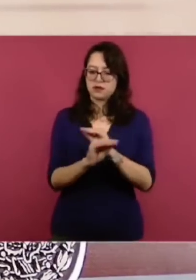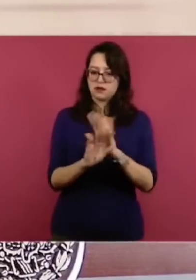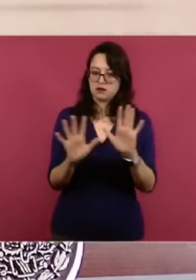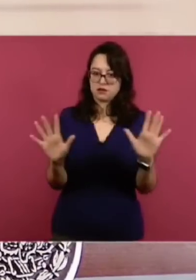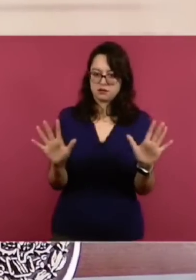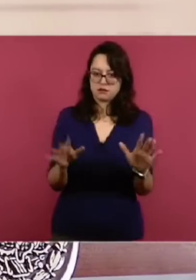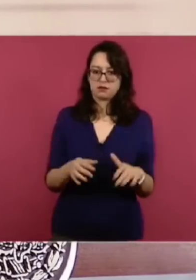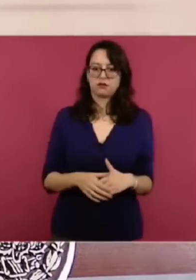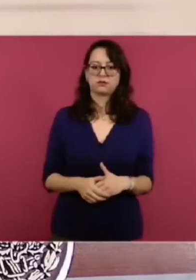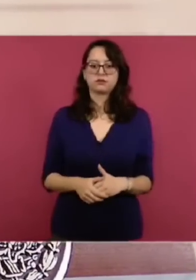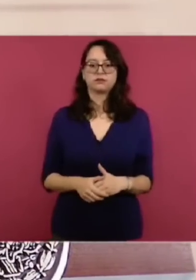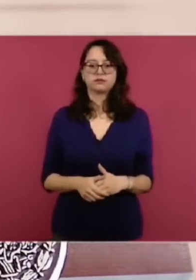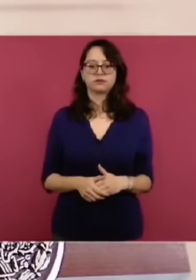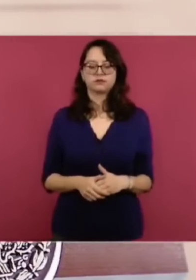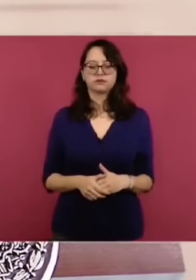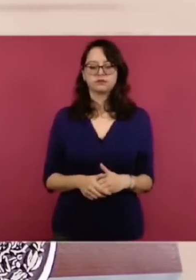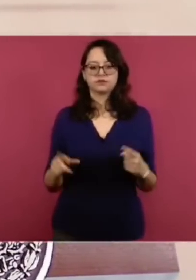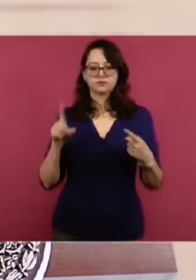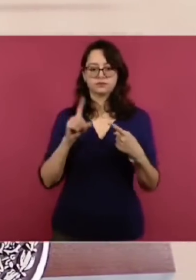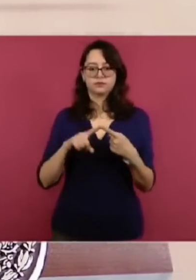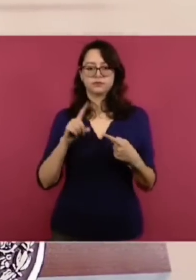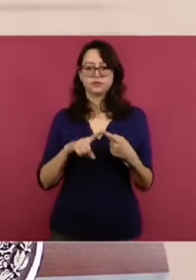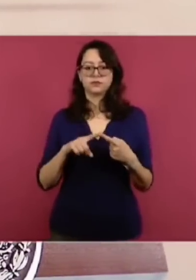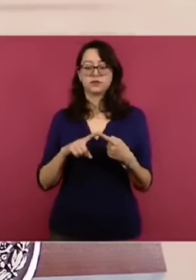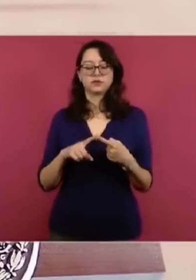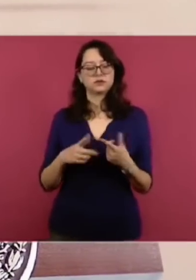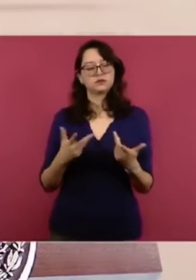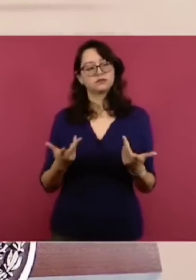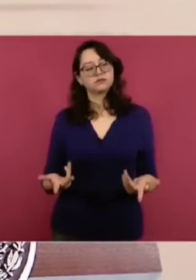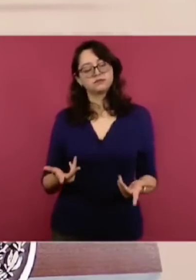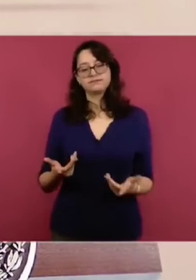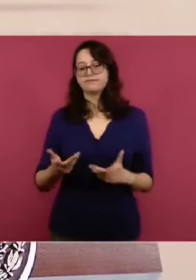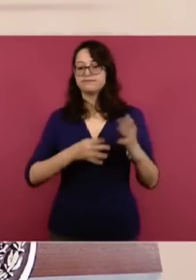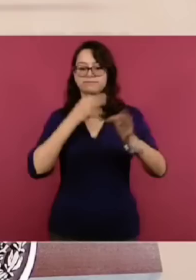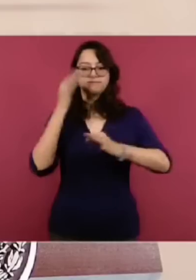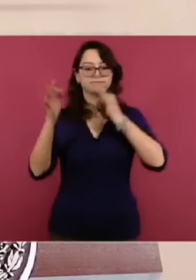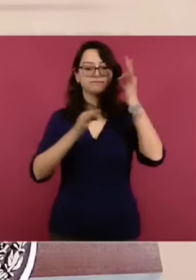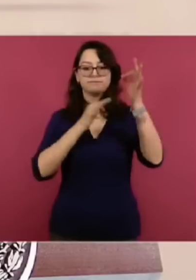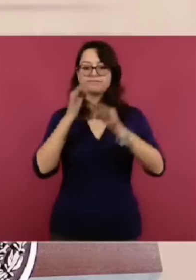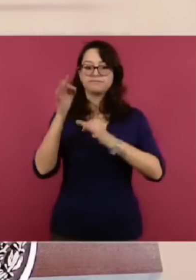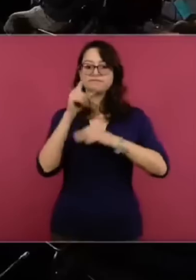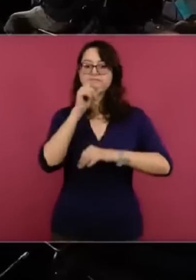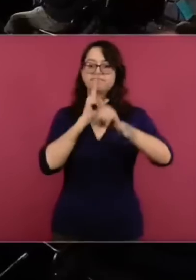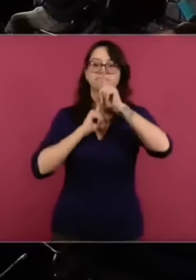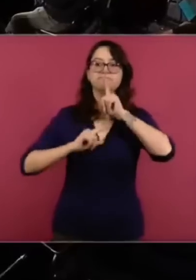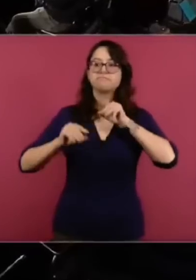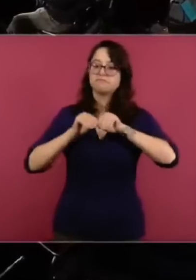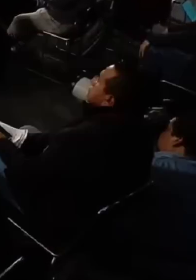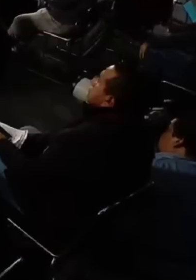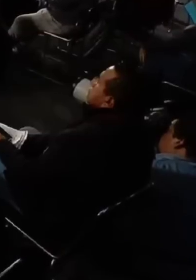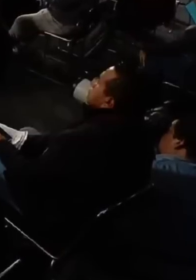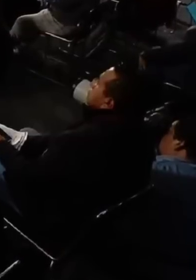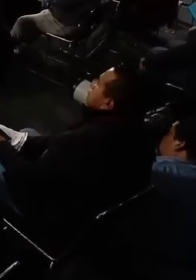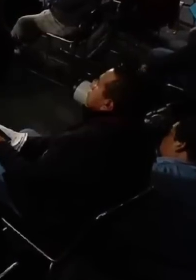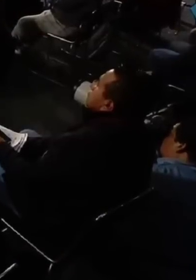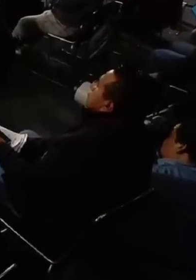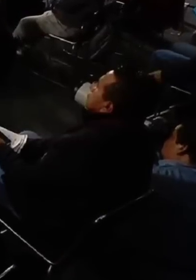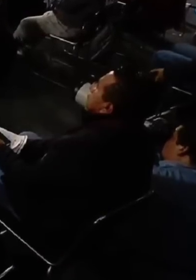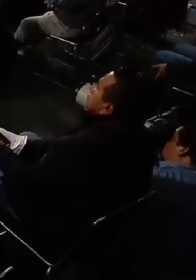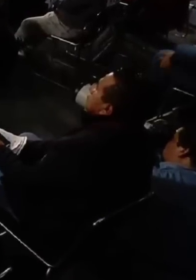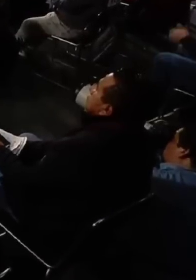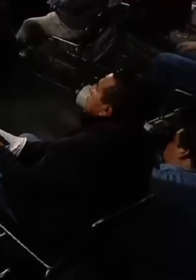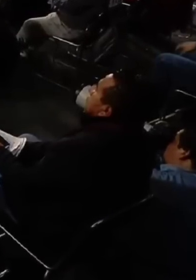una que es la desinformación todavía no pasaban los efectos